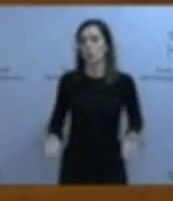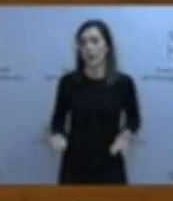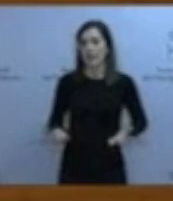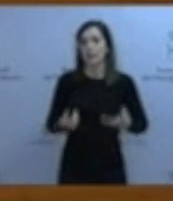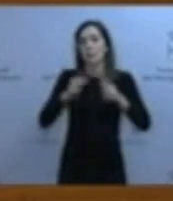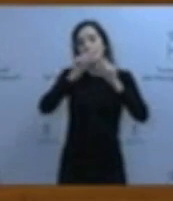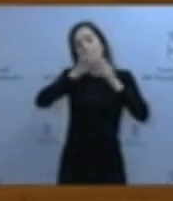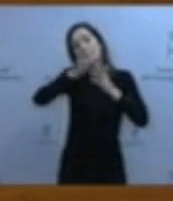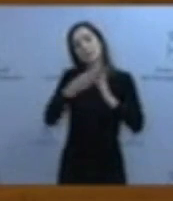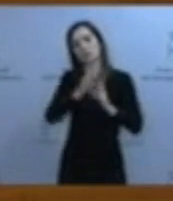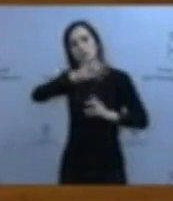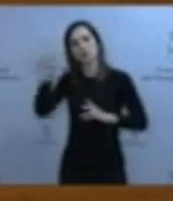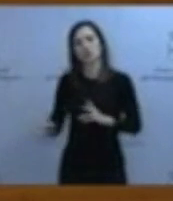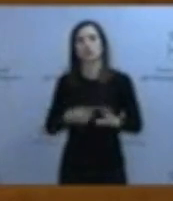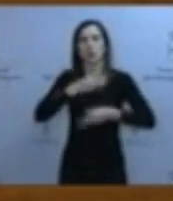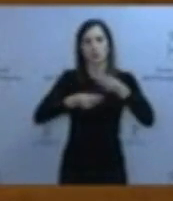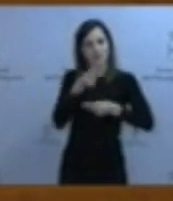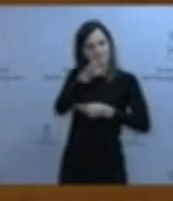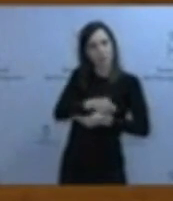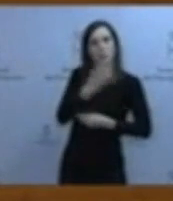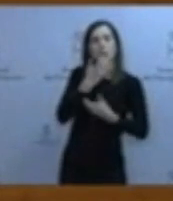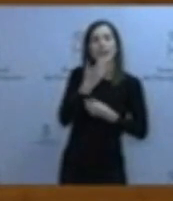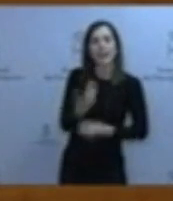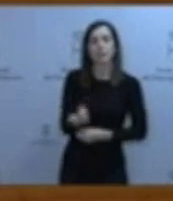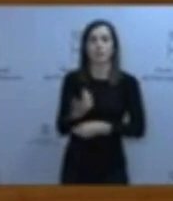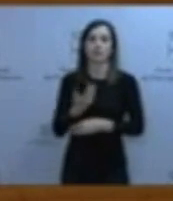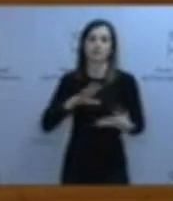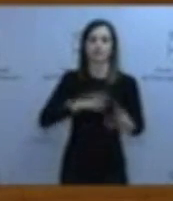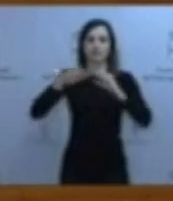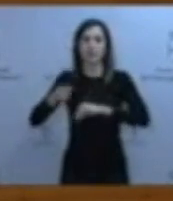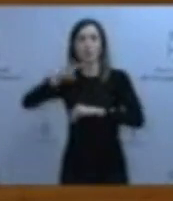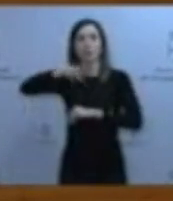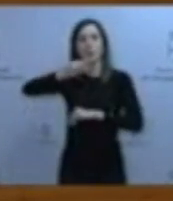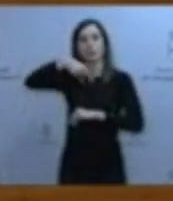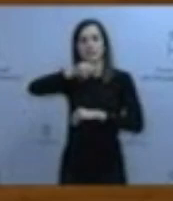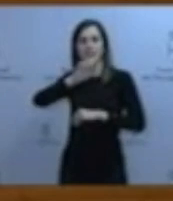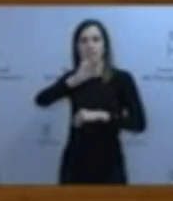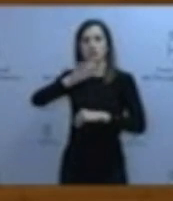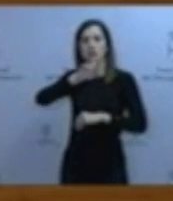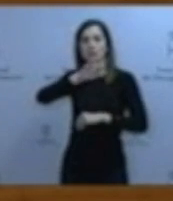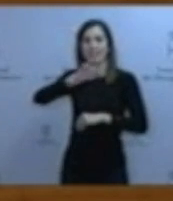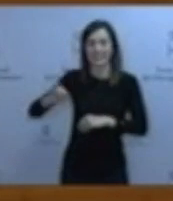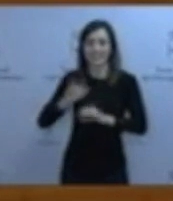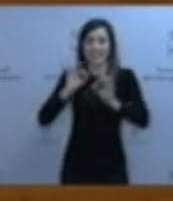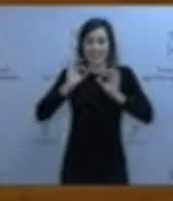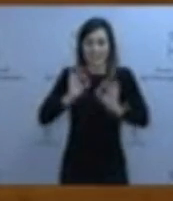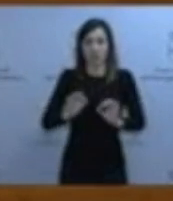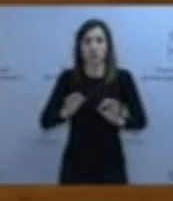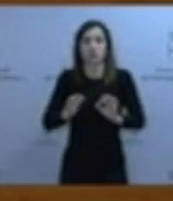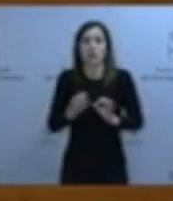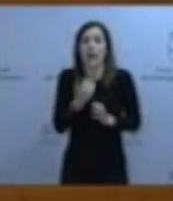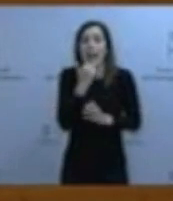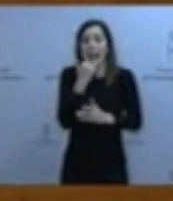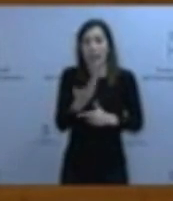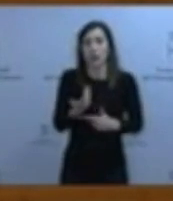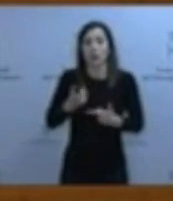otras metodologías de enseñanza, como puede ser, por ejemplo, la aplicación de Montessori, una tendencia que, por fortuna, está llegando a nuestro